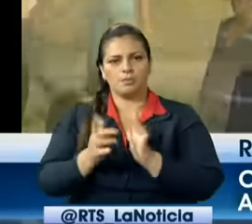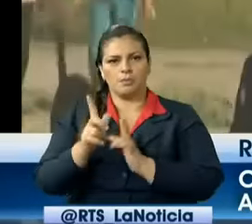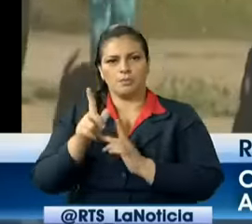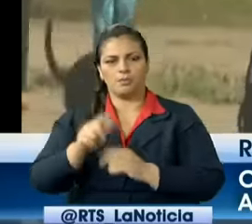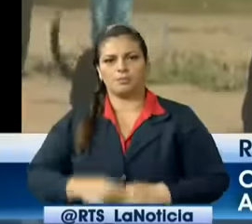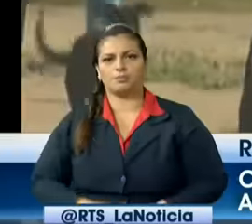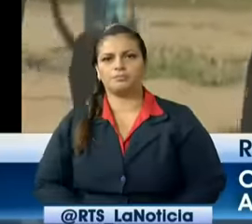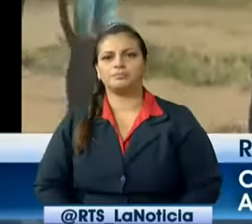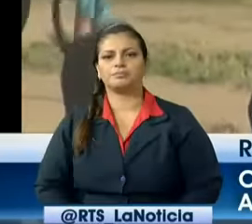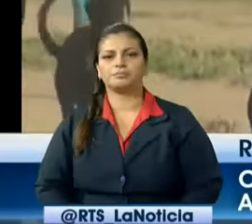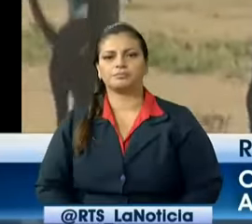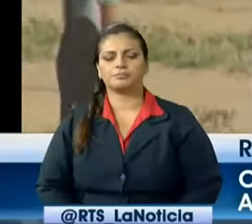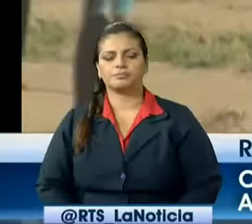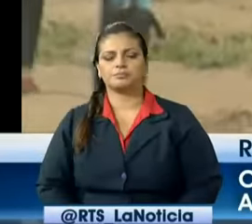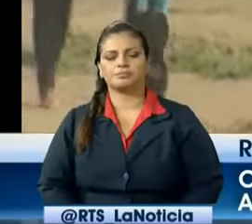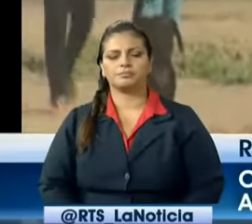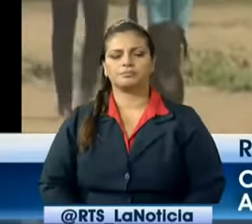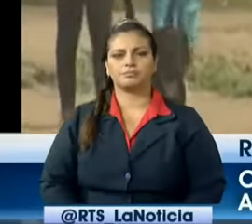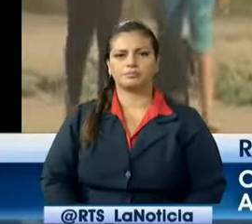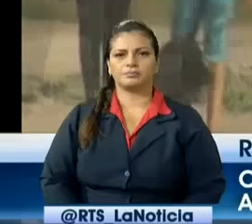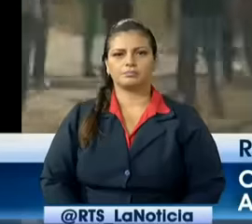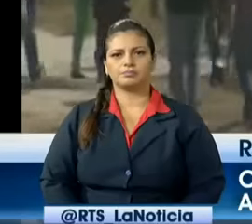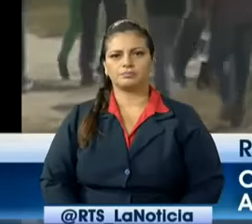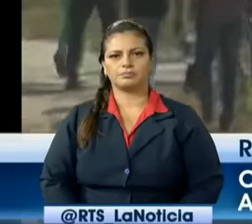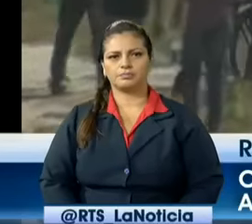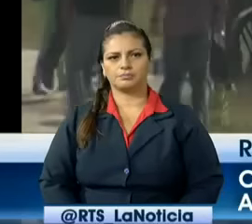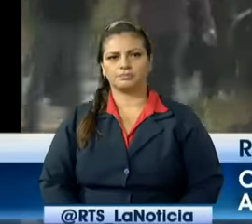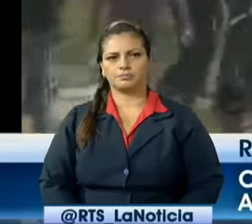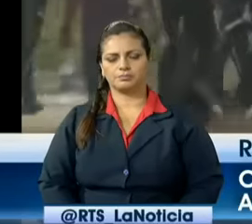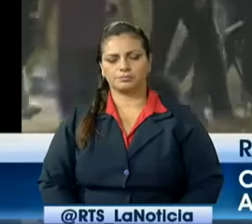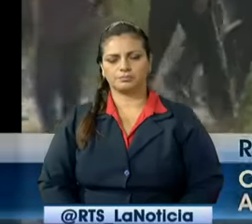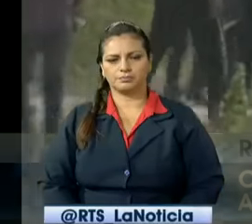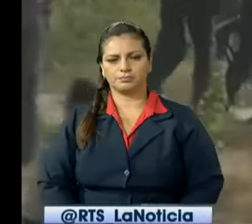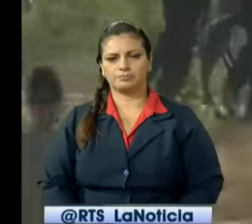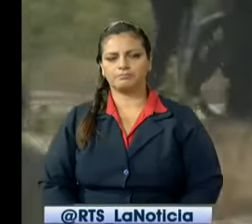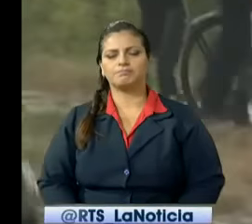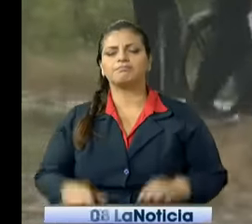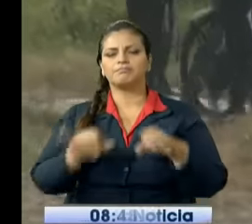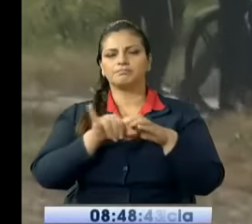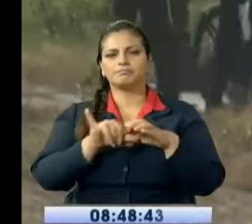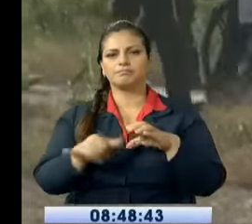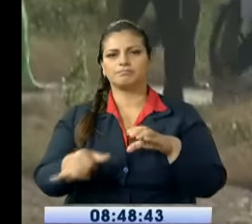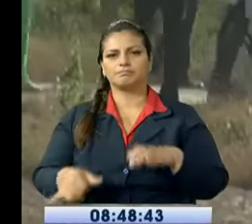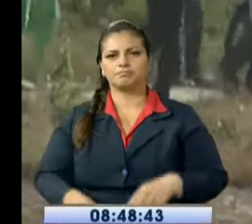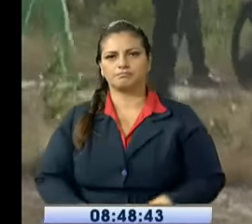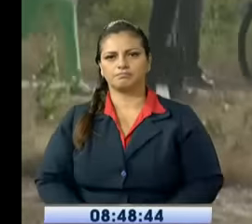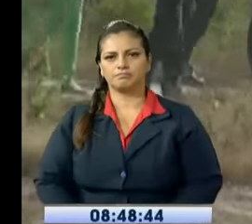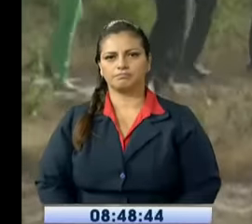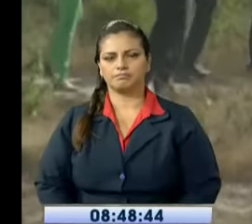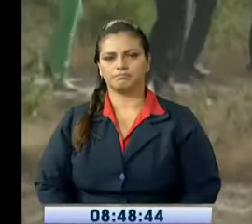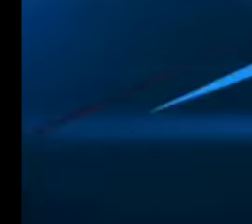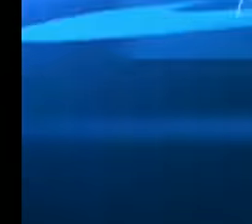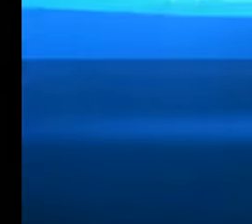fatídico día en que asesinaron a las 2 turistas. Desde la provincia de Santa Elena, informó Darwin Villao.